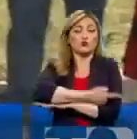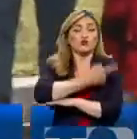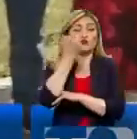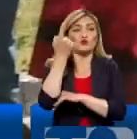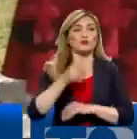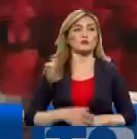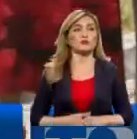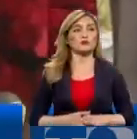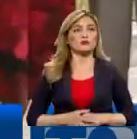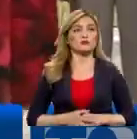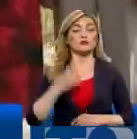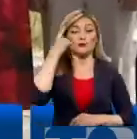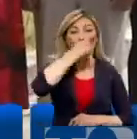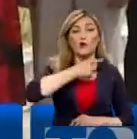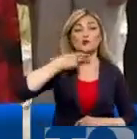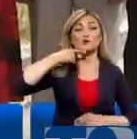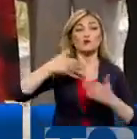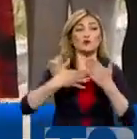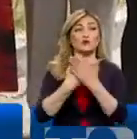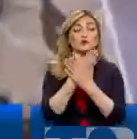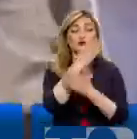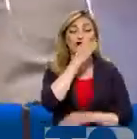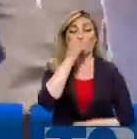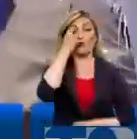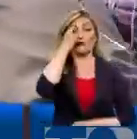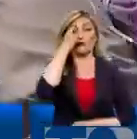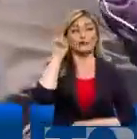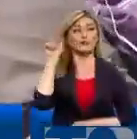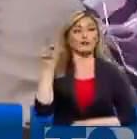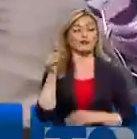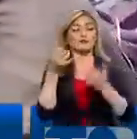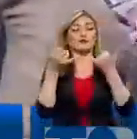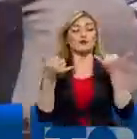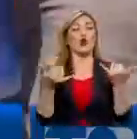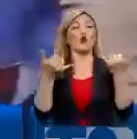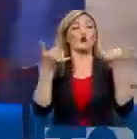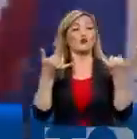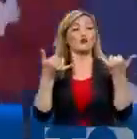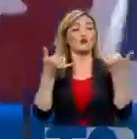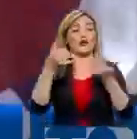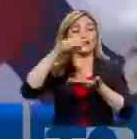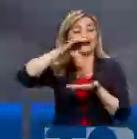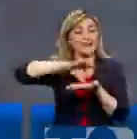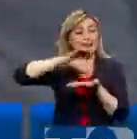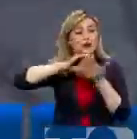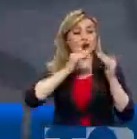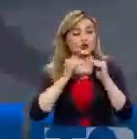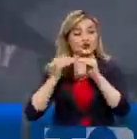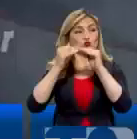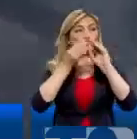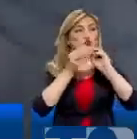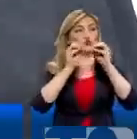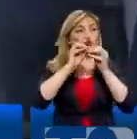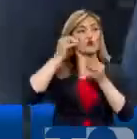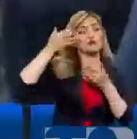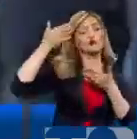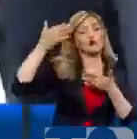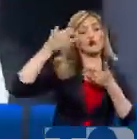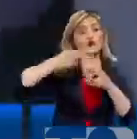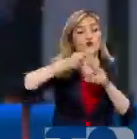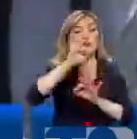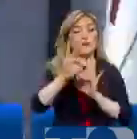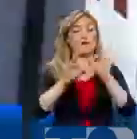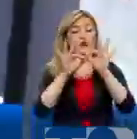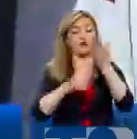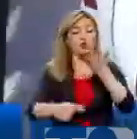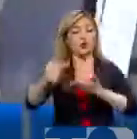Este es el nuevo rostro electoral del correísmo. Ahora bajo el paraguas de Centro Democrático, el partido político del